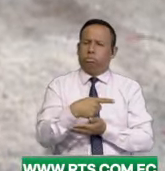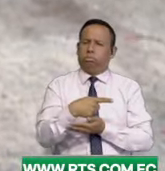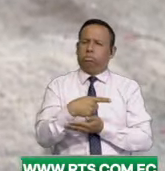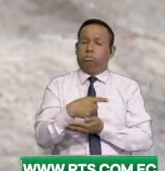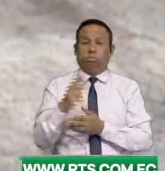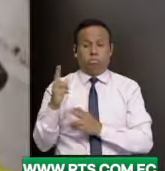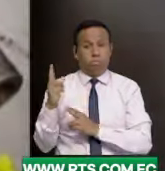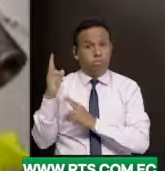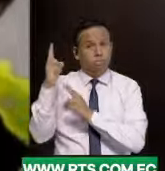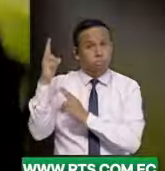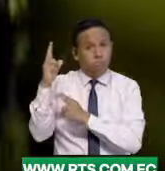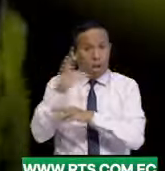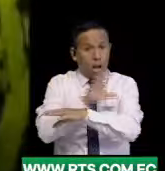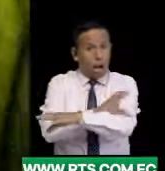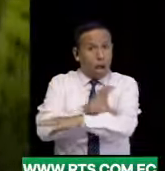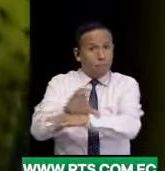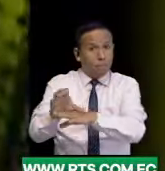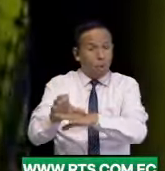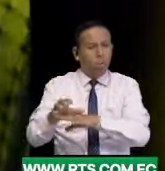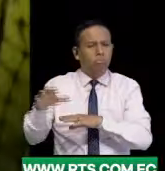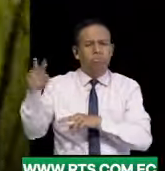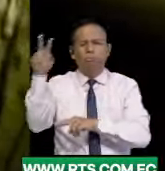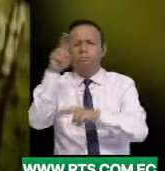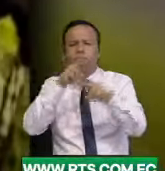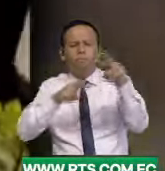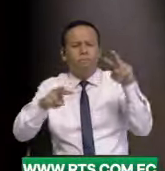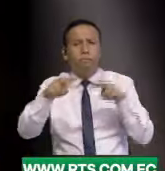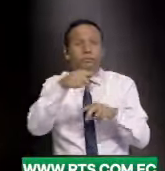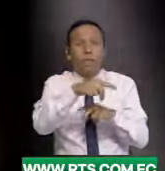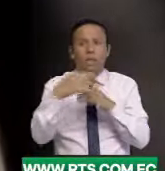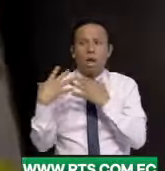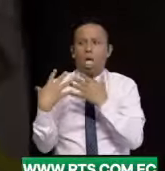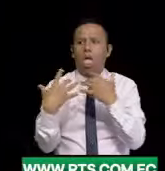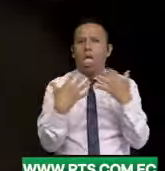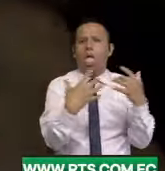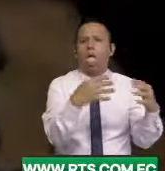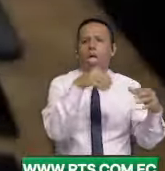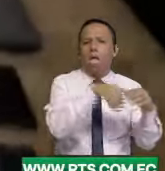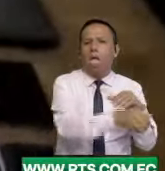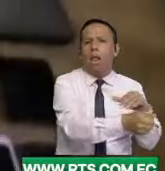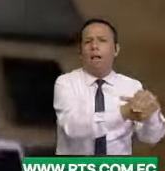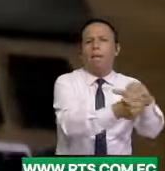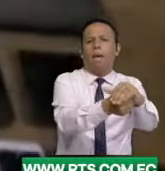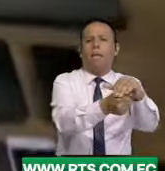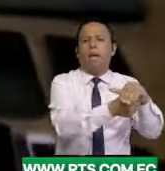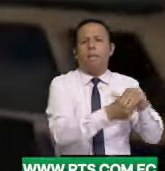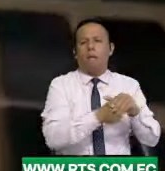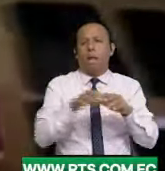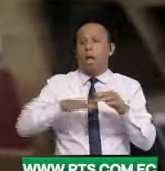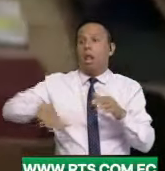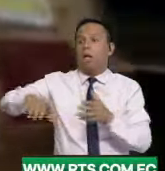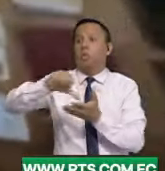allí donde por hoy se ocultan los criminales, escapando de las zonas urbanas.